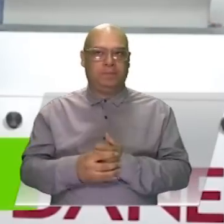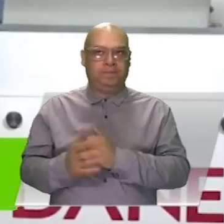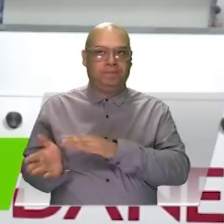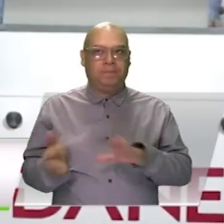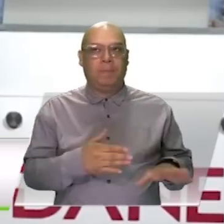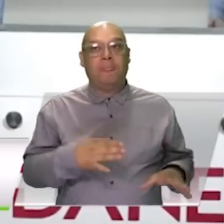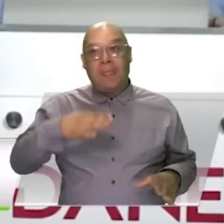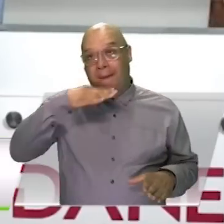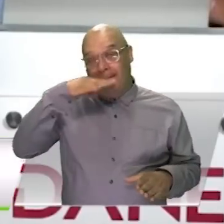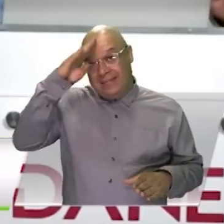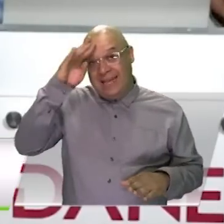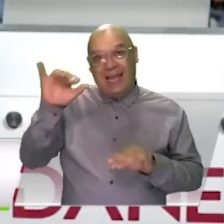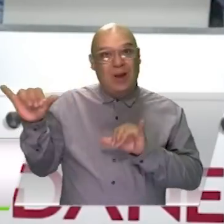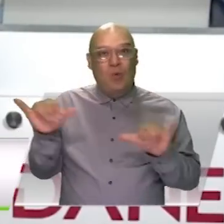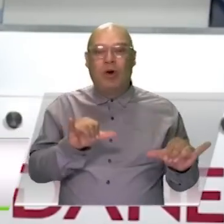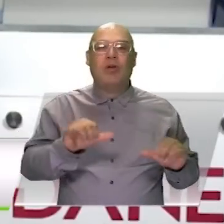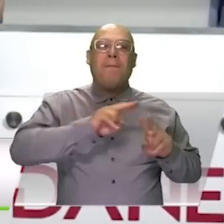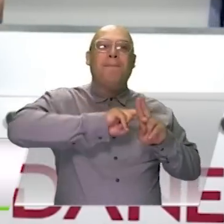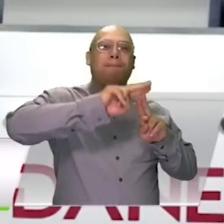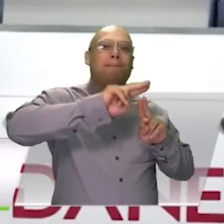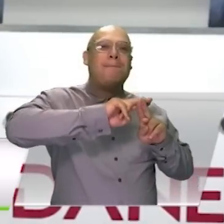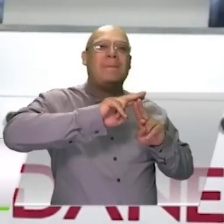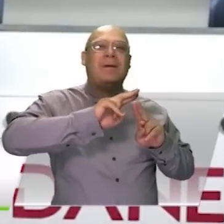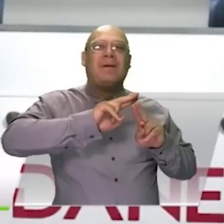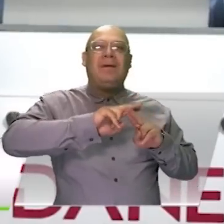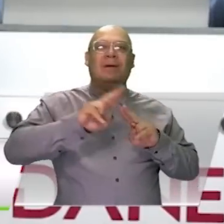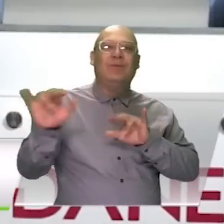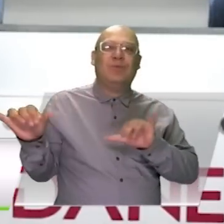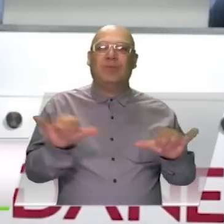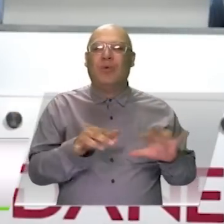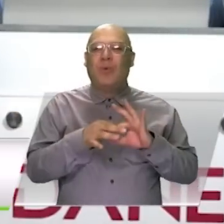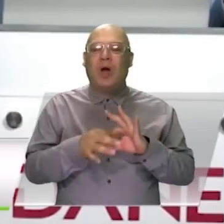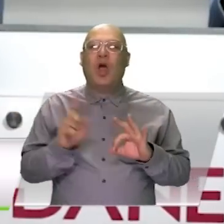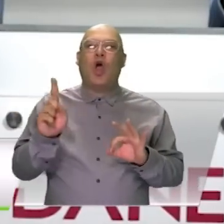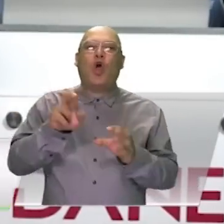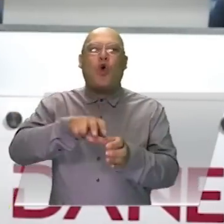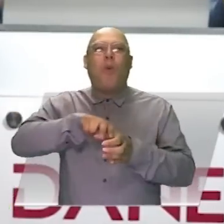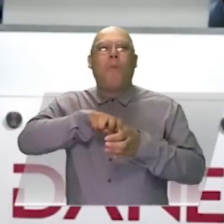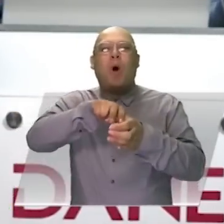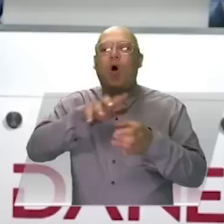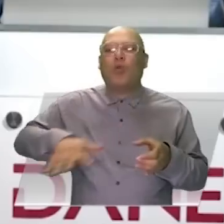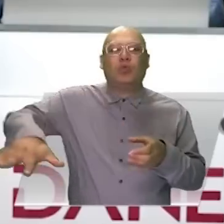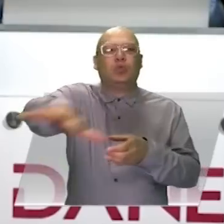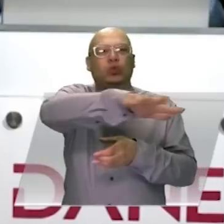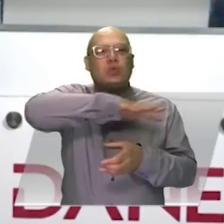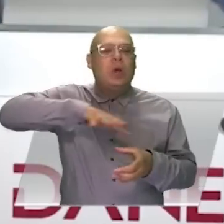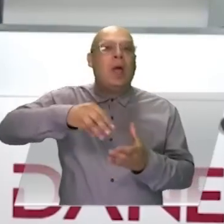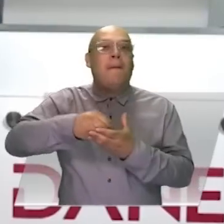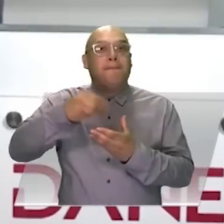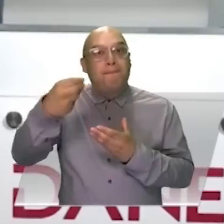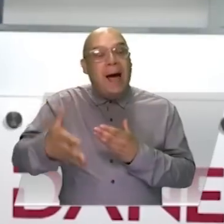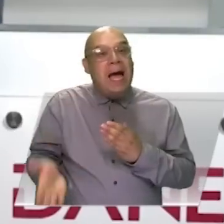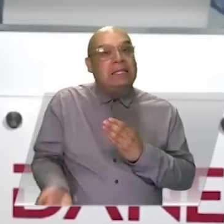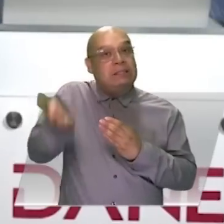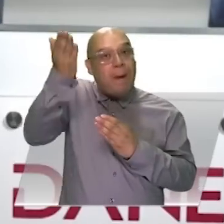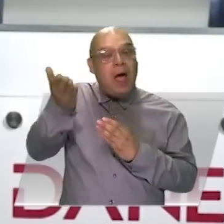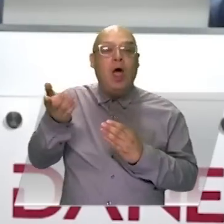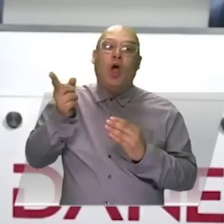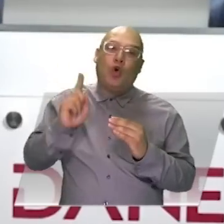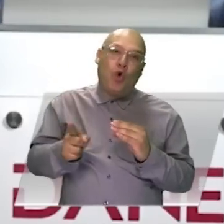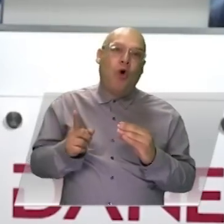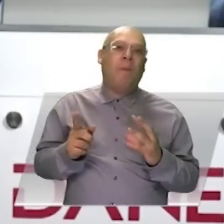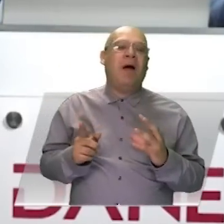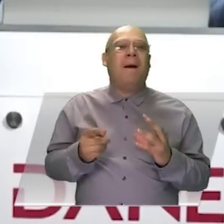muy parecido a lo que le sucedió a Manizales. Ahí tenemos que el transporte urbano tuvo un gran incremento y un gran efecto sobre todos